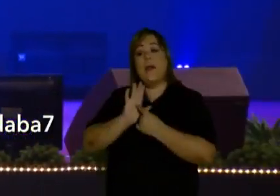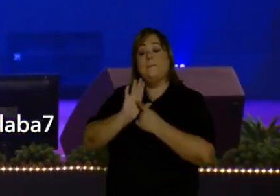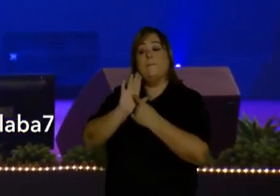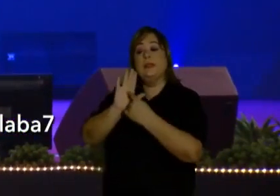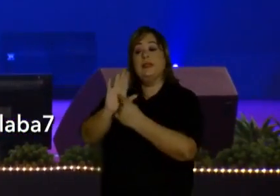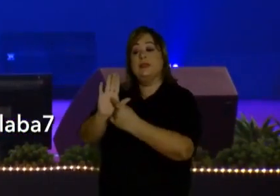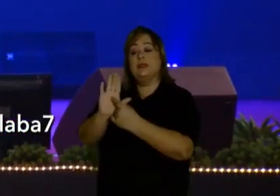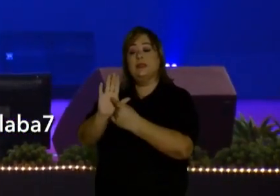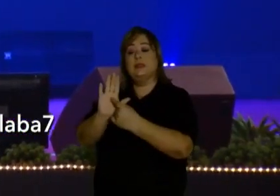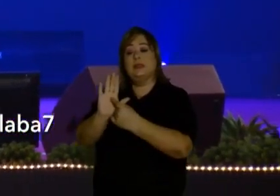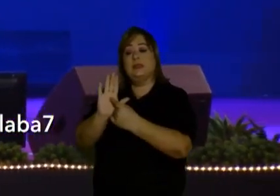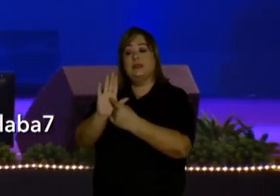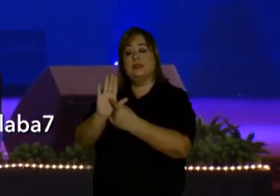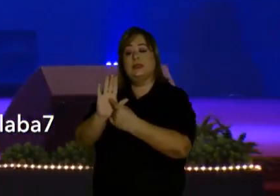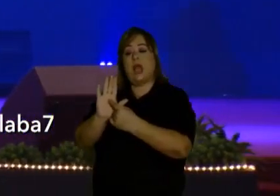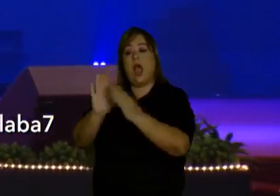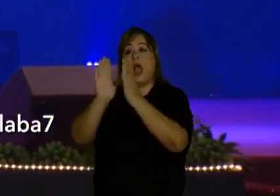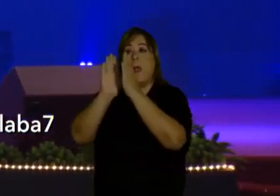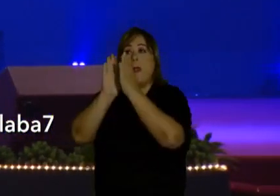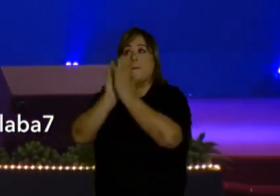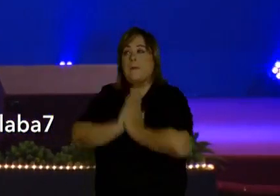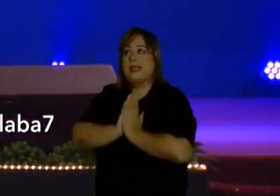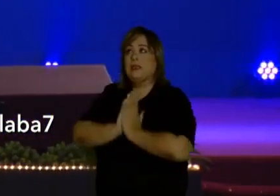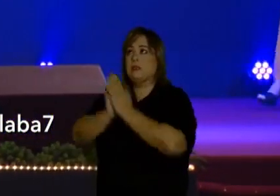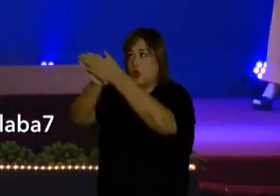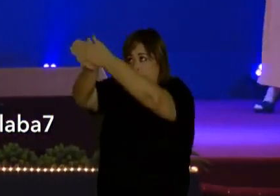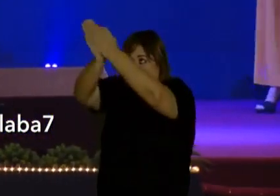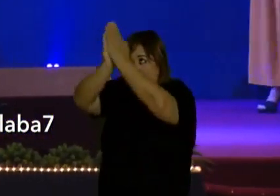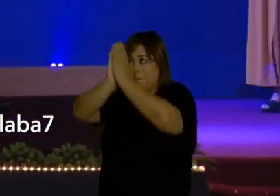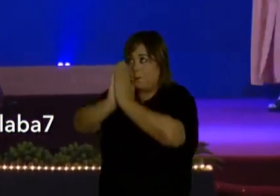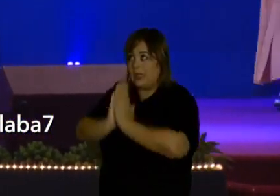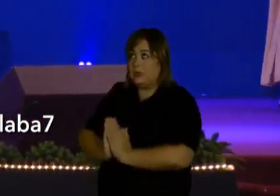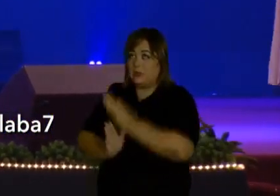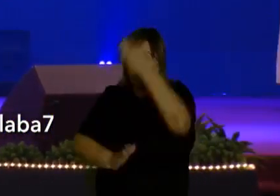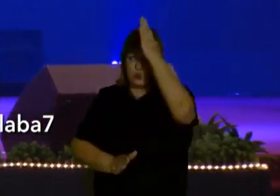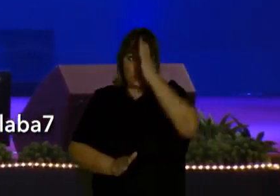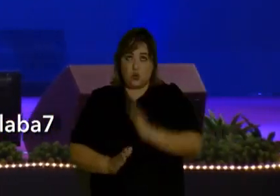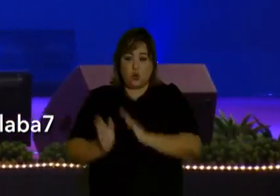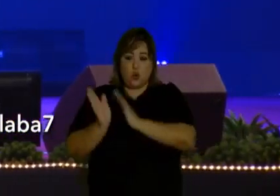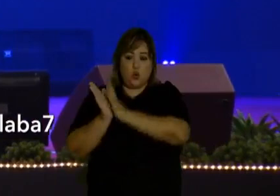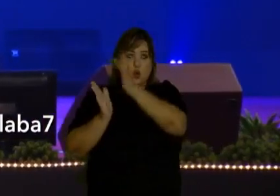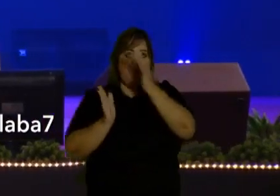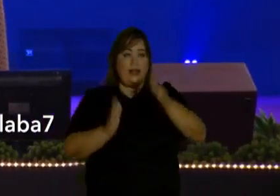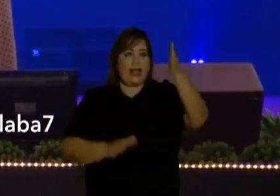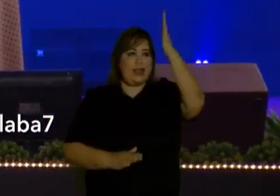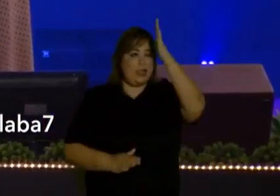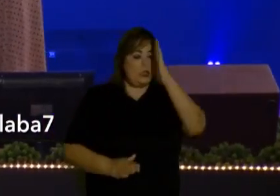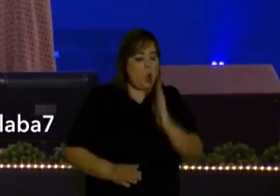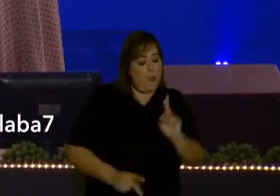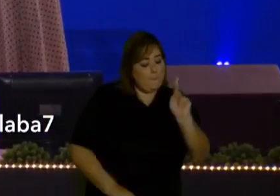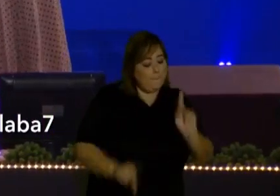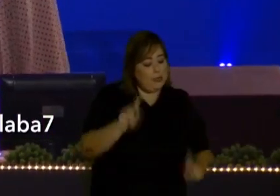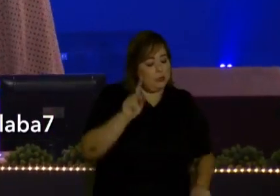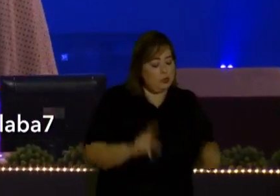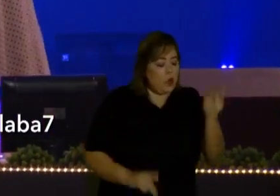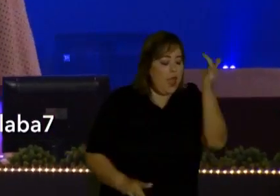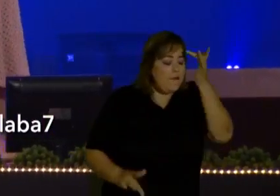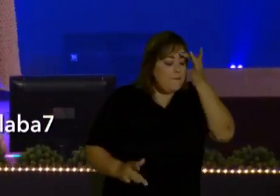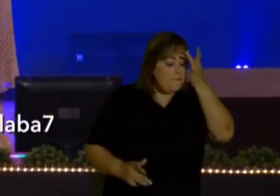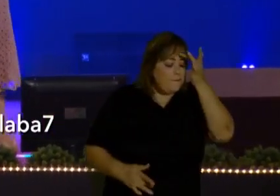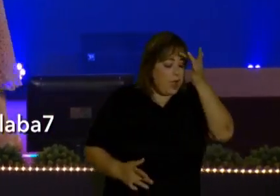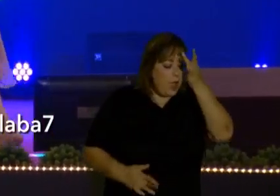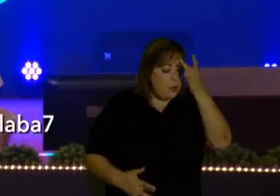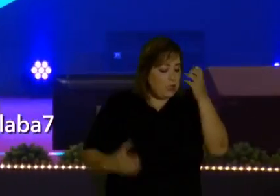pero usted las pone en su corazón. Dios las conoce. Y damos la gloria a Dios por todos los que han estado enfermos y ya están sanos, que ya